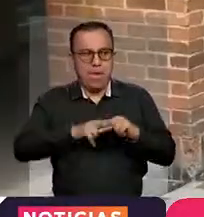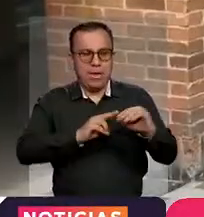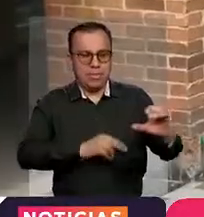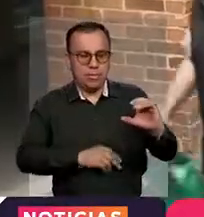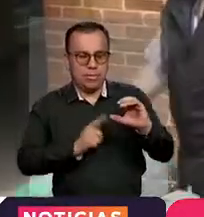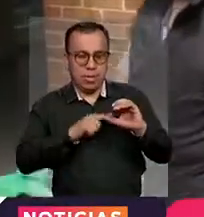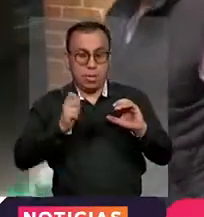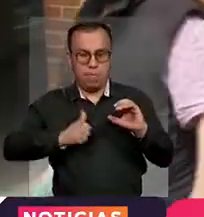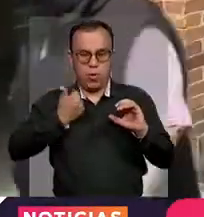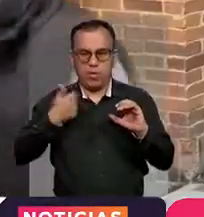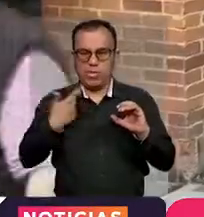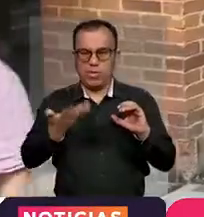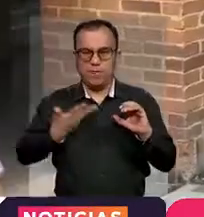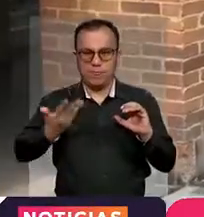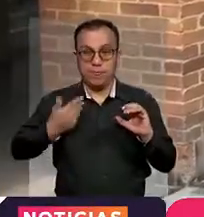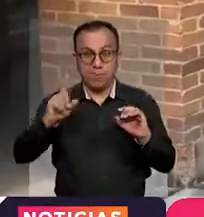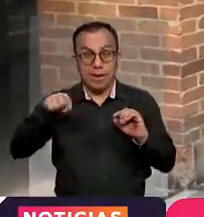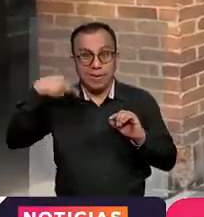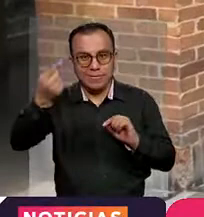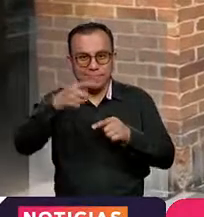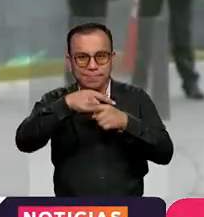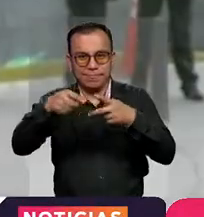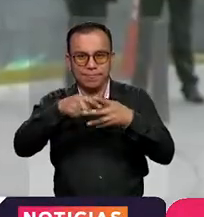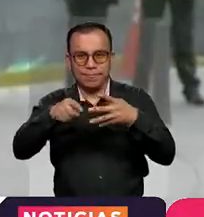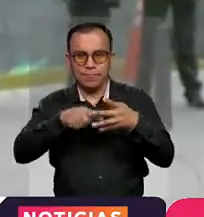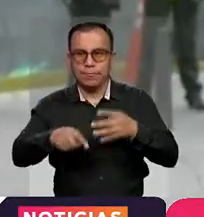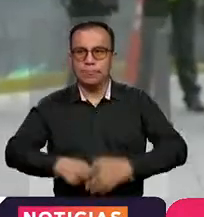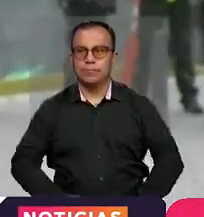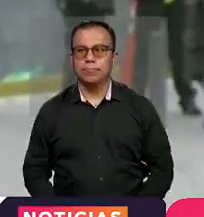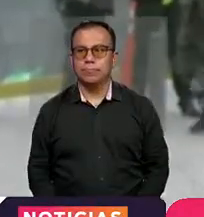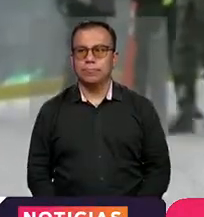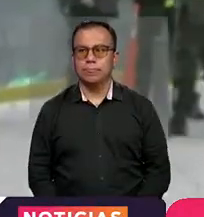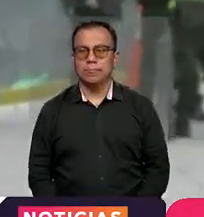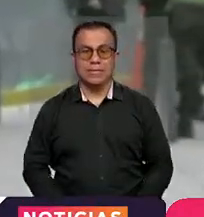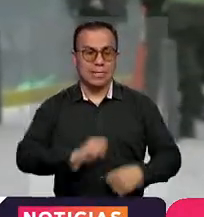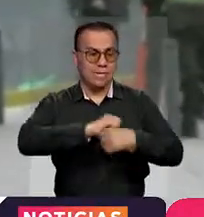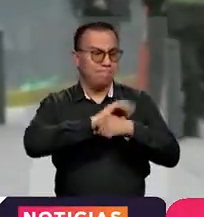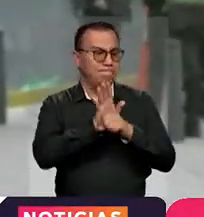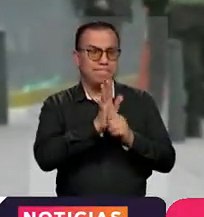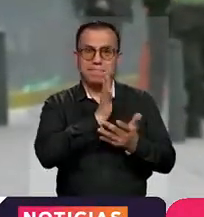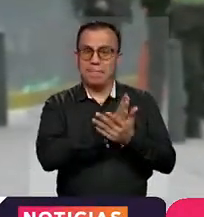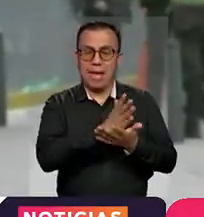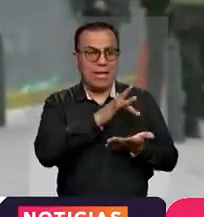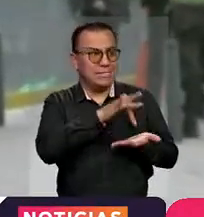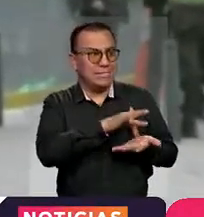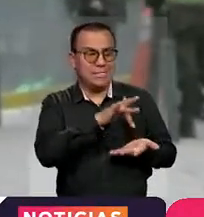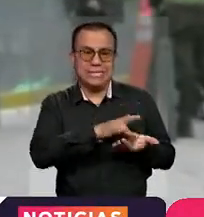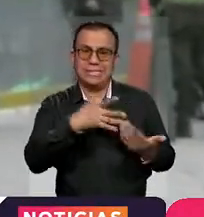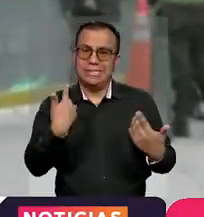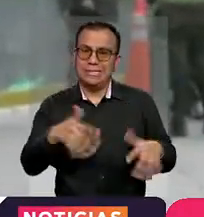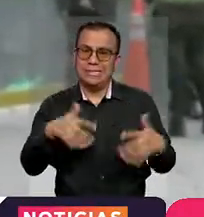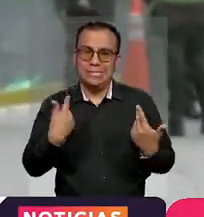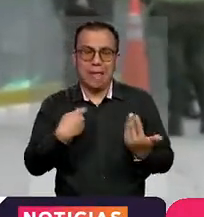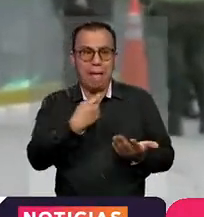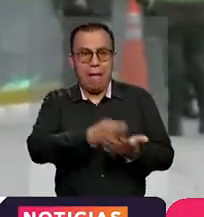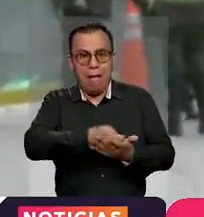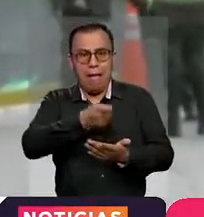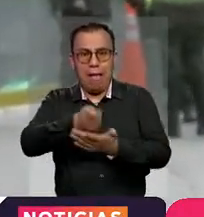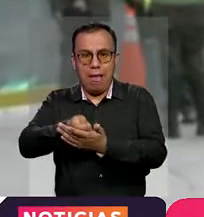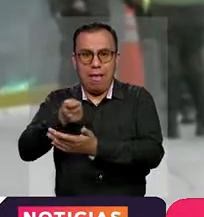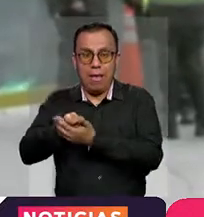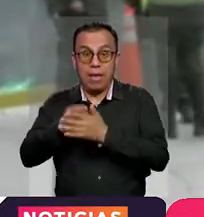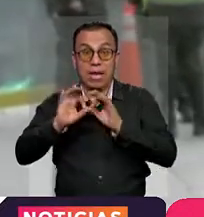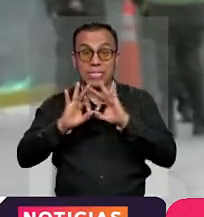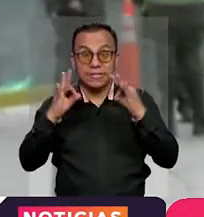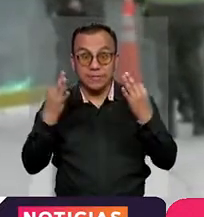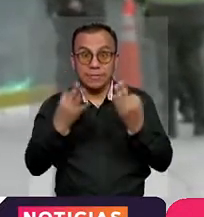algo provechoso para las siguientes semanas. Esta pandemia nos dejó endeudados, las